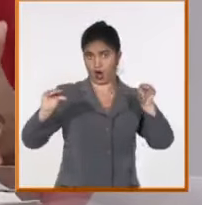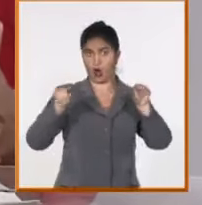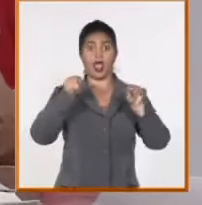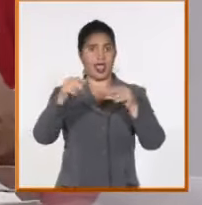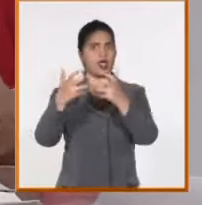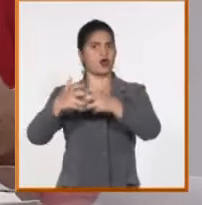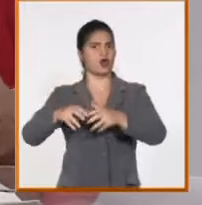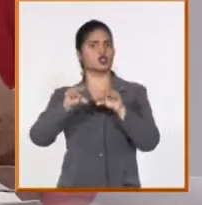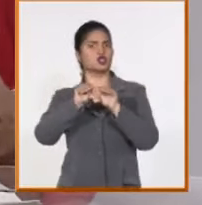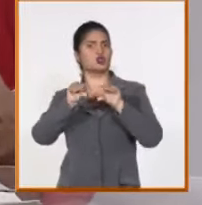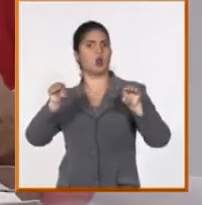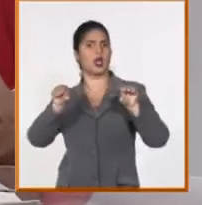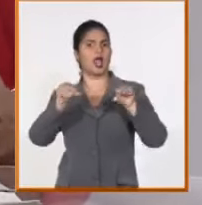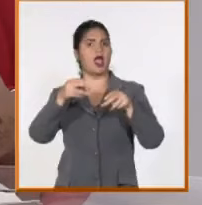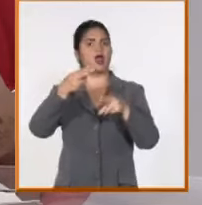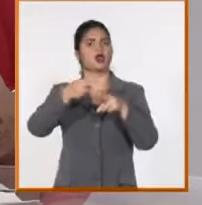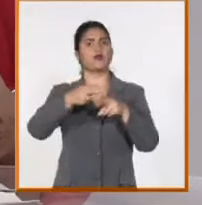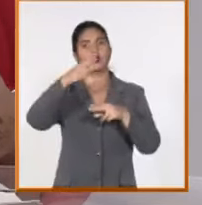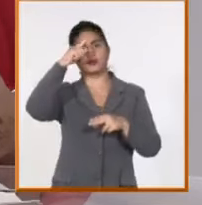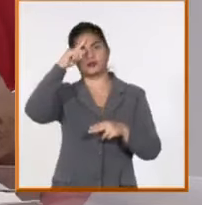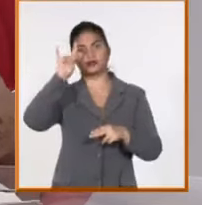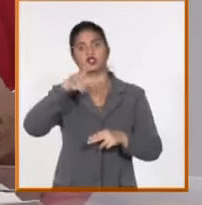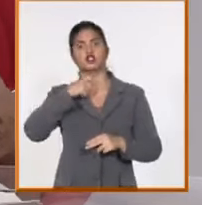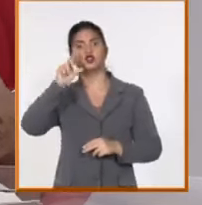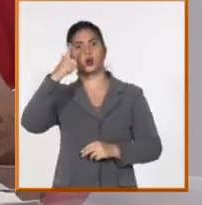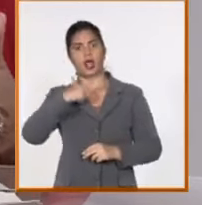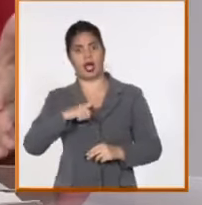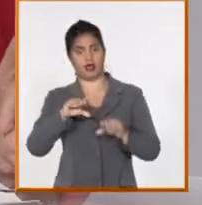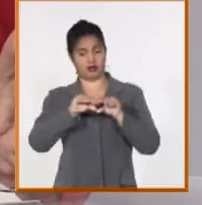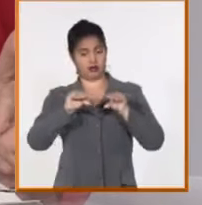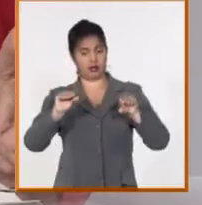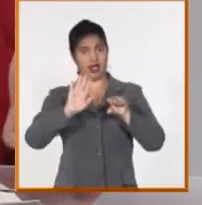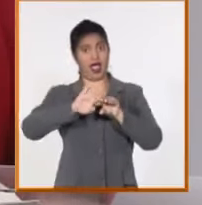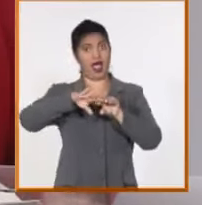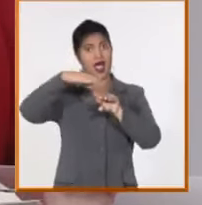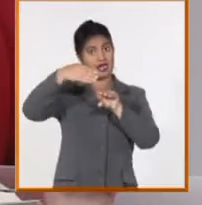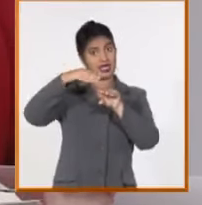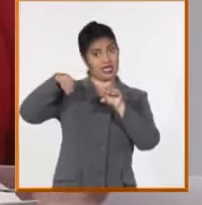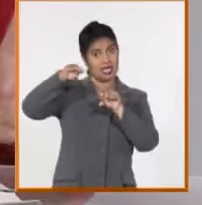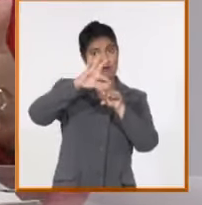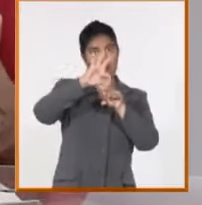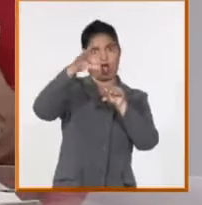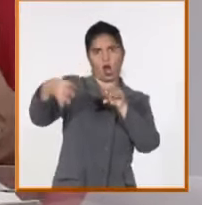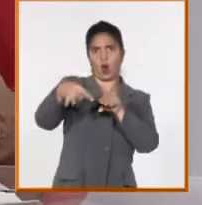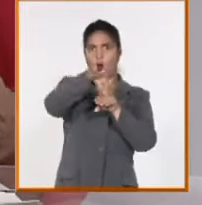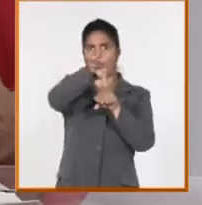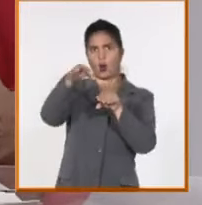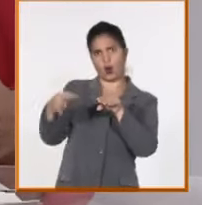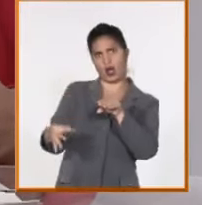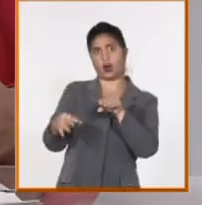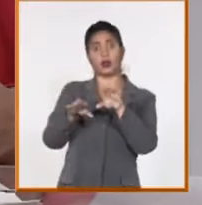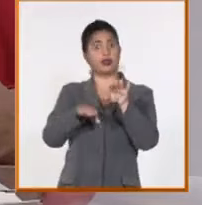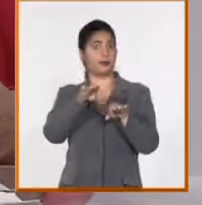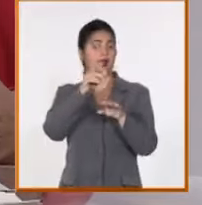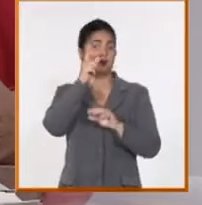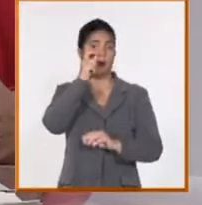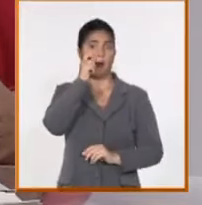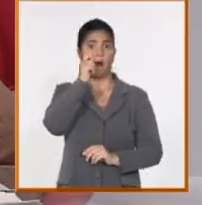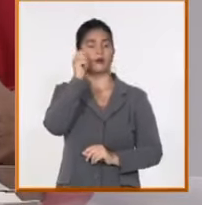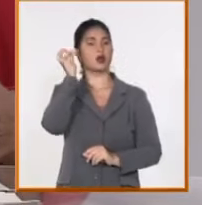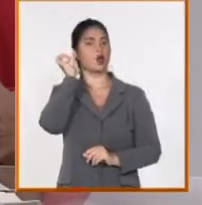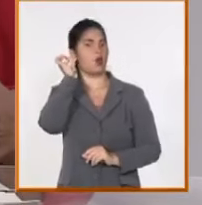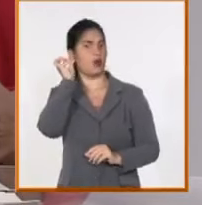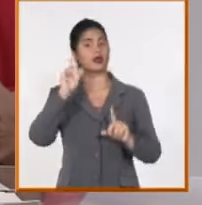suela nosotros nosotros ponemos el cuero nacional y hacemos una bota un calzado de Señora un calzado de hombre y todo